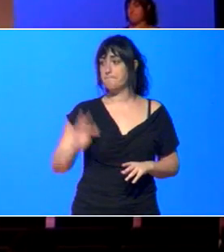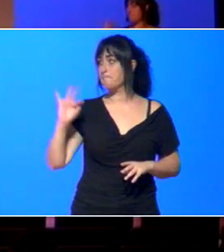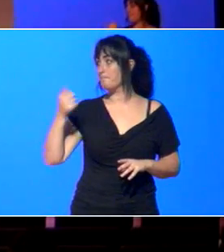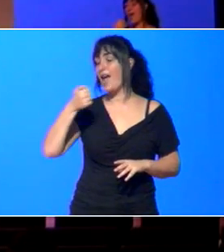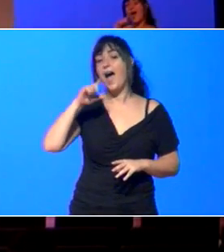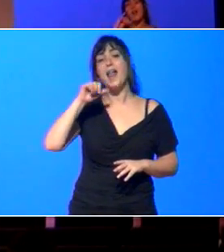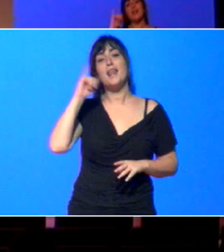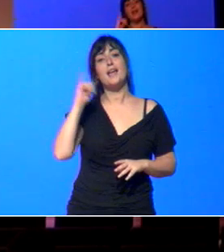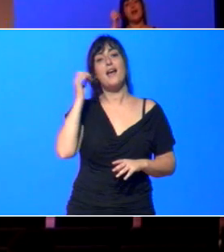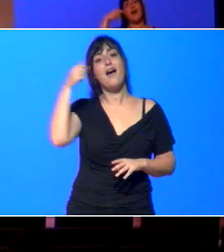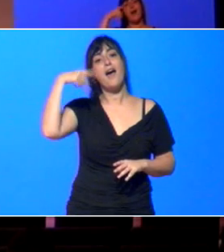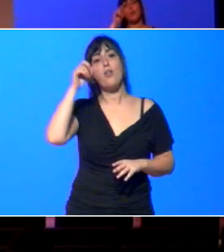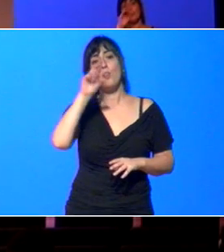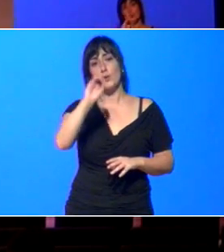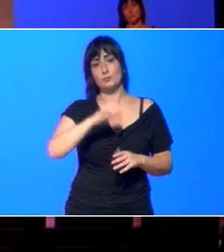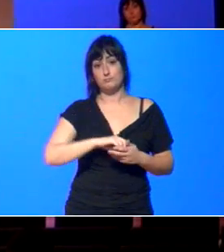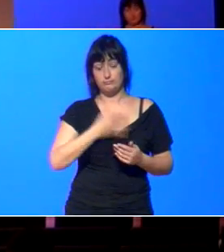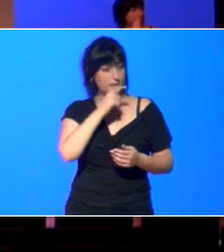Alejandro. ¿Te paso? Sí.